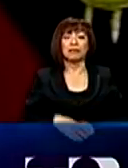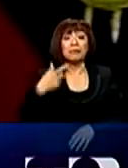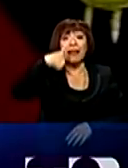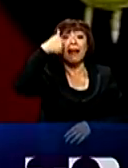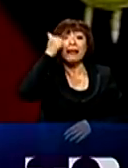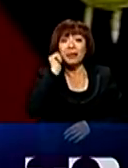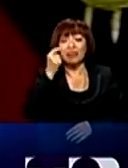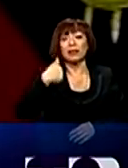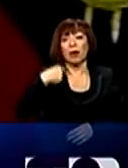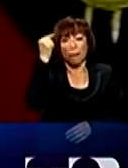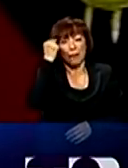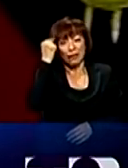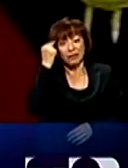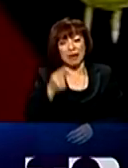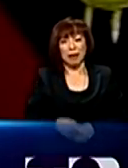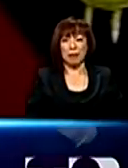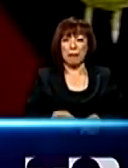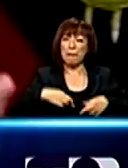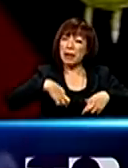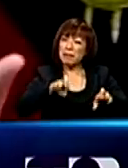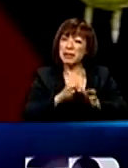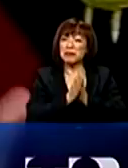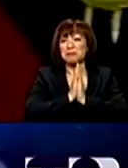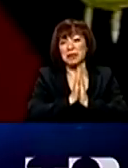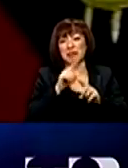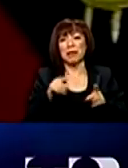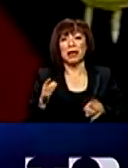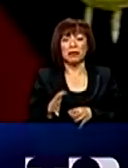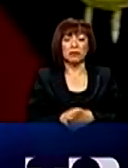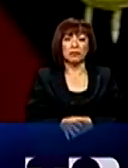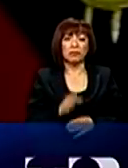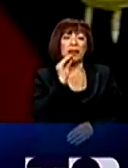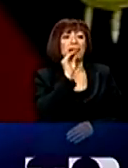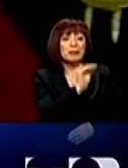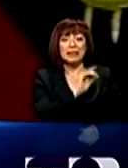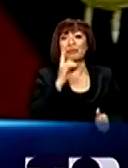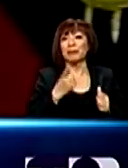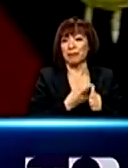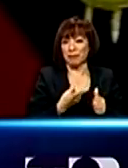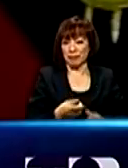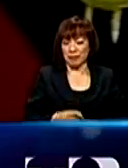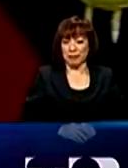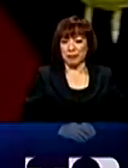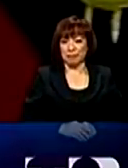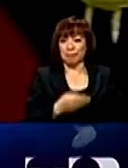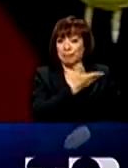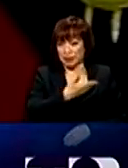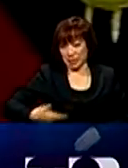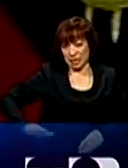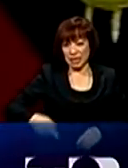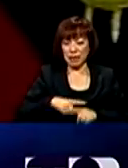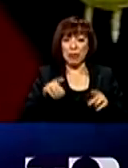en una licencia y fue comunicada a quien considero primero debía saberlo. Sin embargo, creo que el país no merece